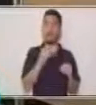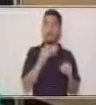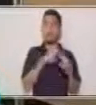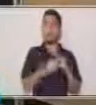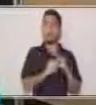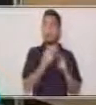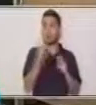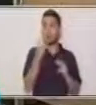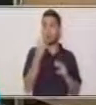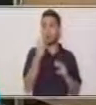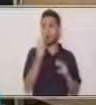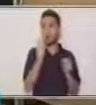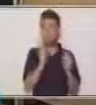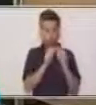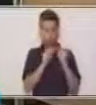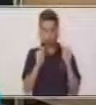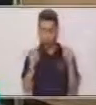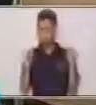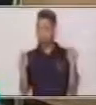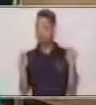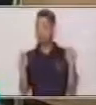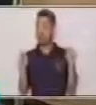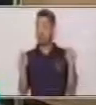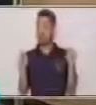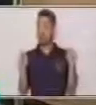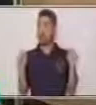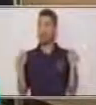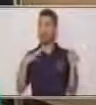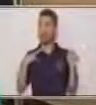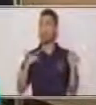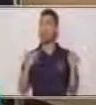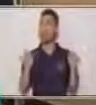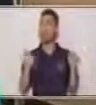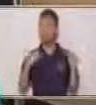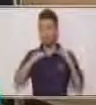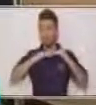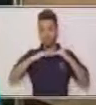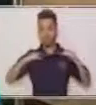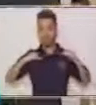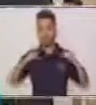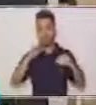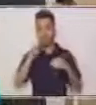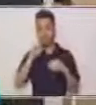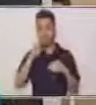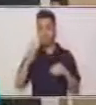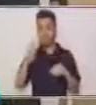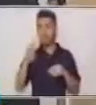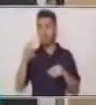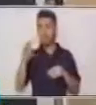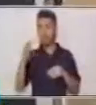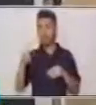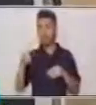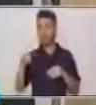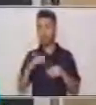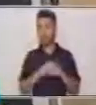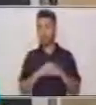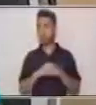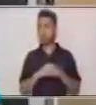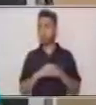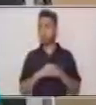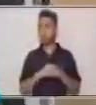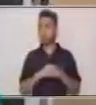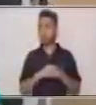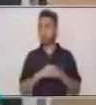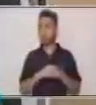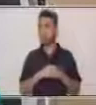Y si podemos verificar, entonces este triángulo tiene 24 centímetros en esta